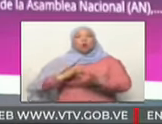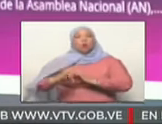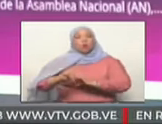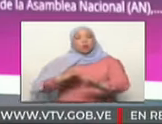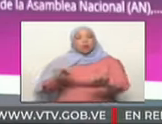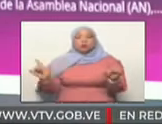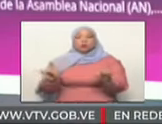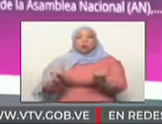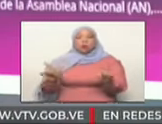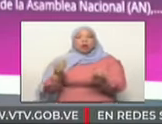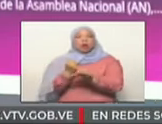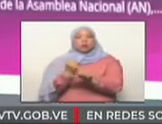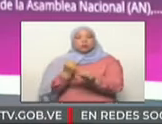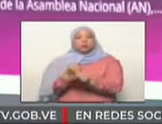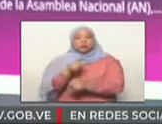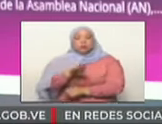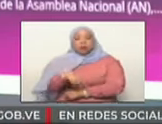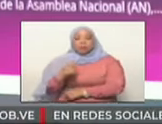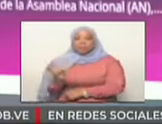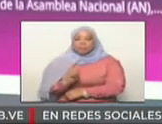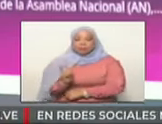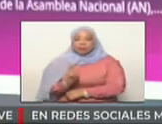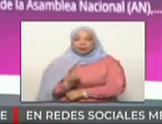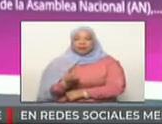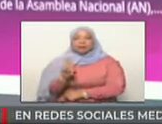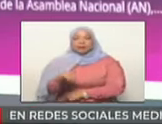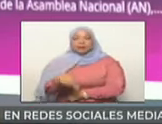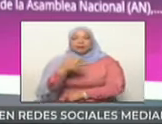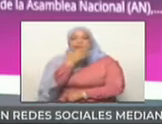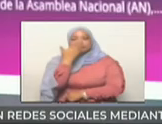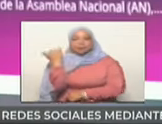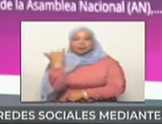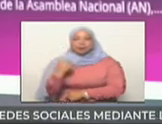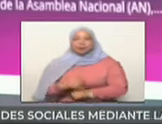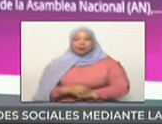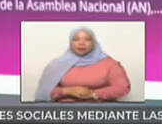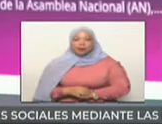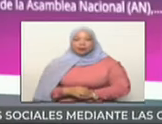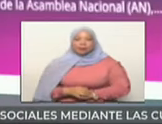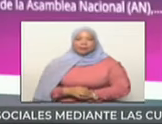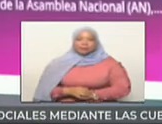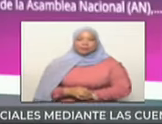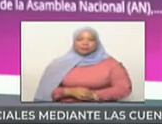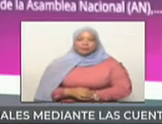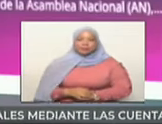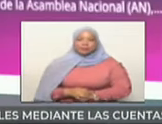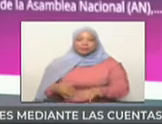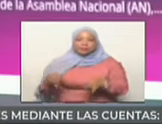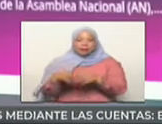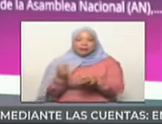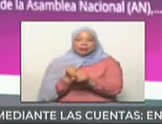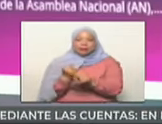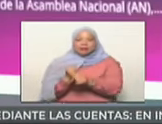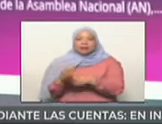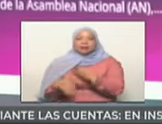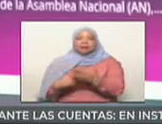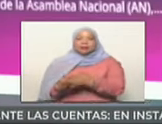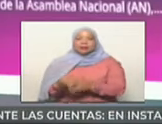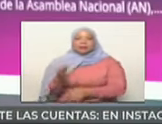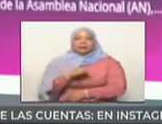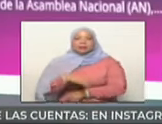comunicación que Venezuela no ha olvidado esta memoria de lo que fue el intento de desestabilizar el país social